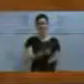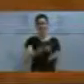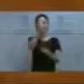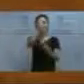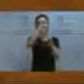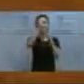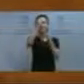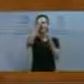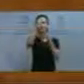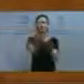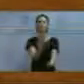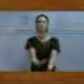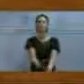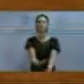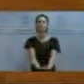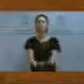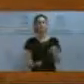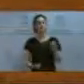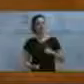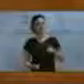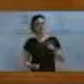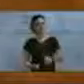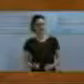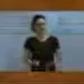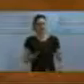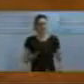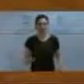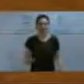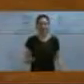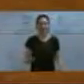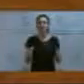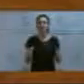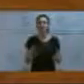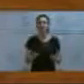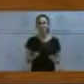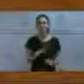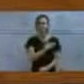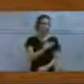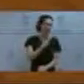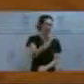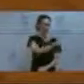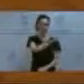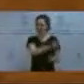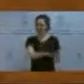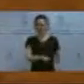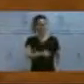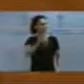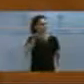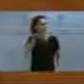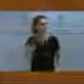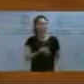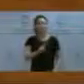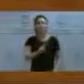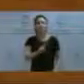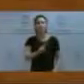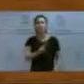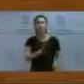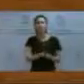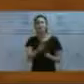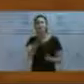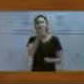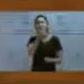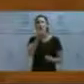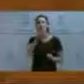algunas pruebas importantes de que estamos a lo de la gente, pero estamos de verdad. No estamos a los